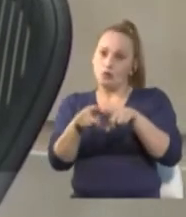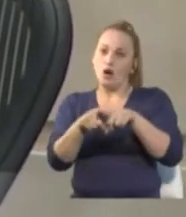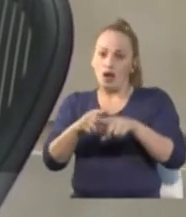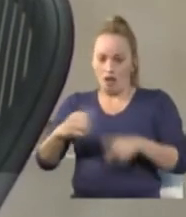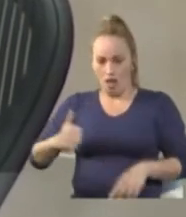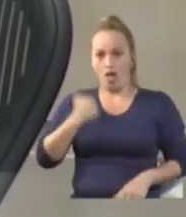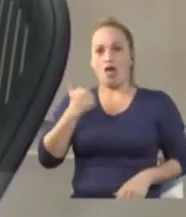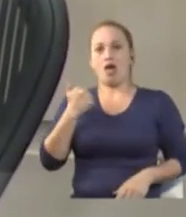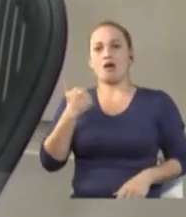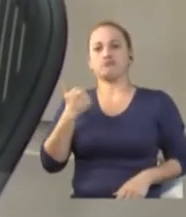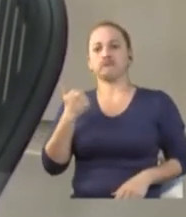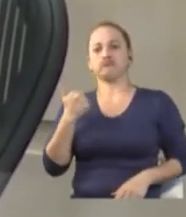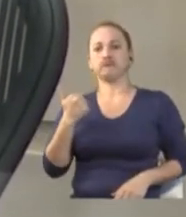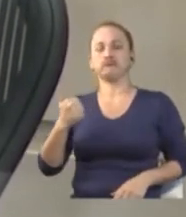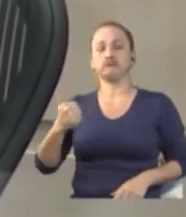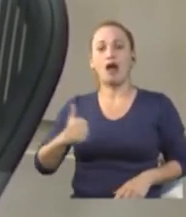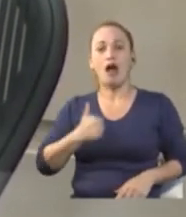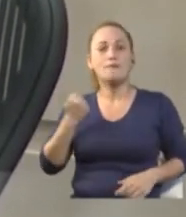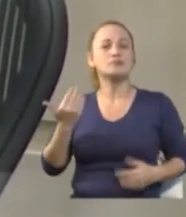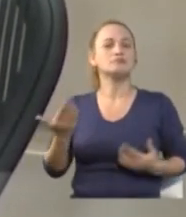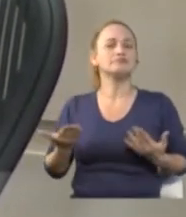abuso de invasión